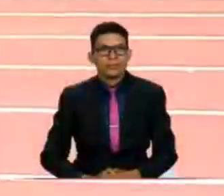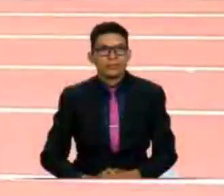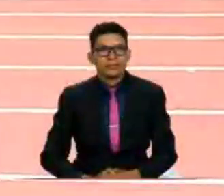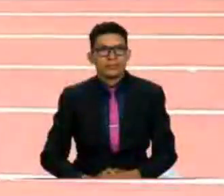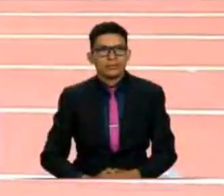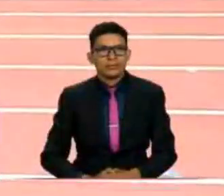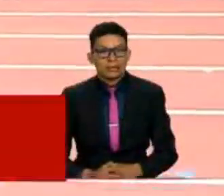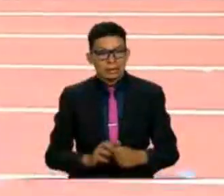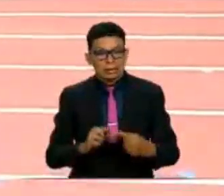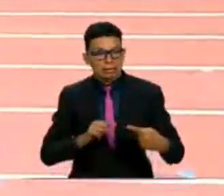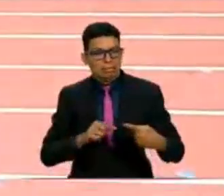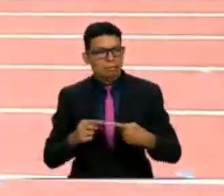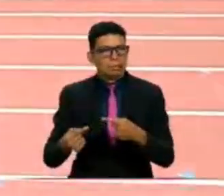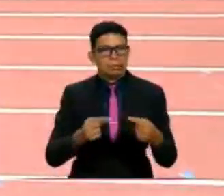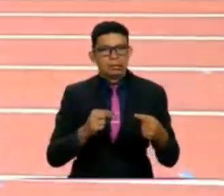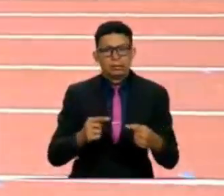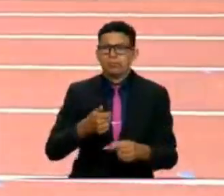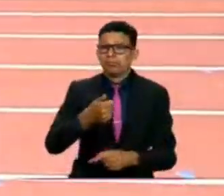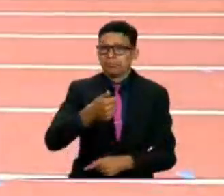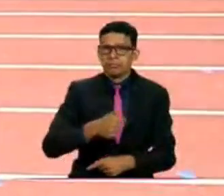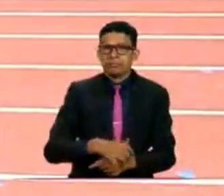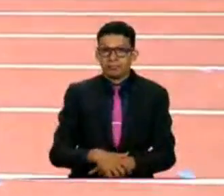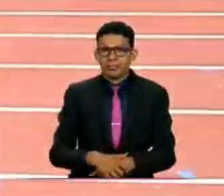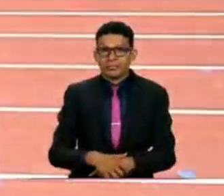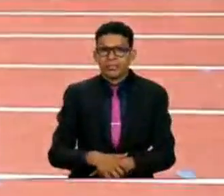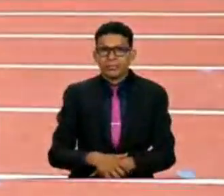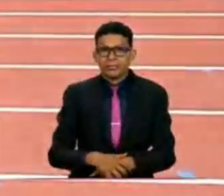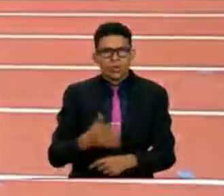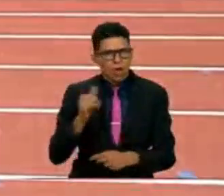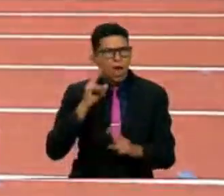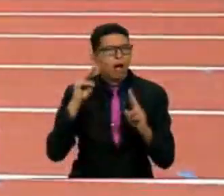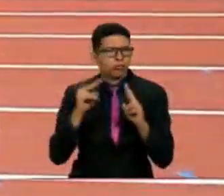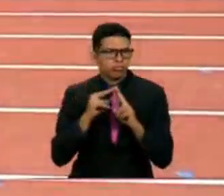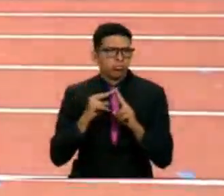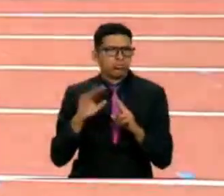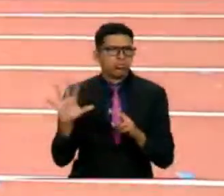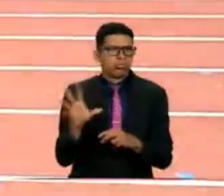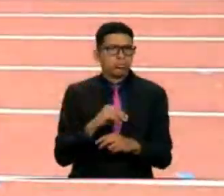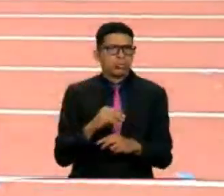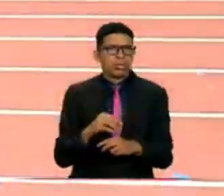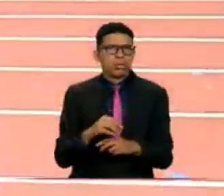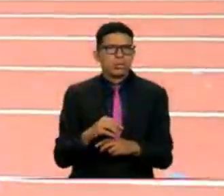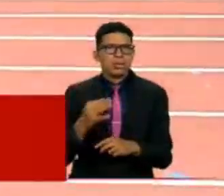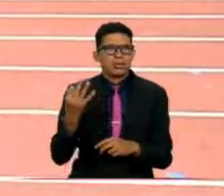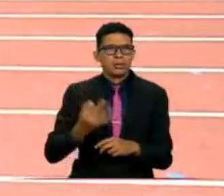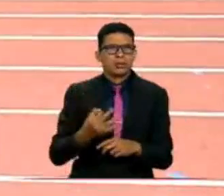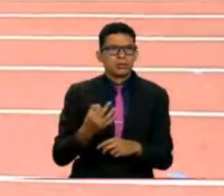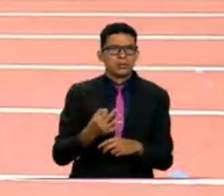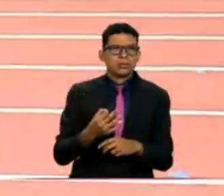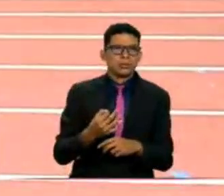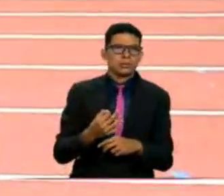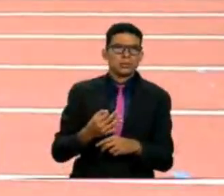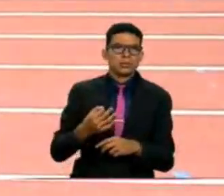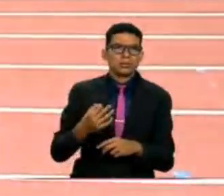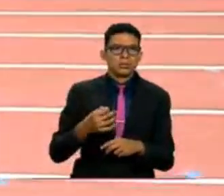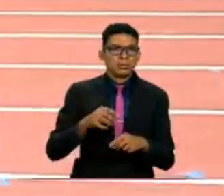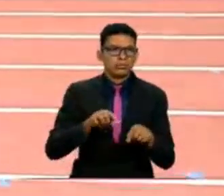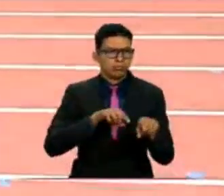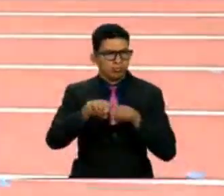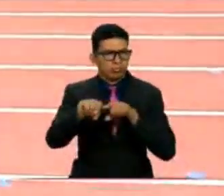No, los rivales también, ya los conozco a todos, ya que siempre en cada